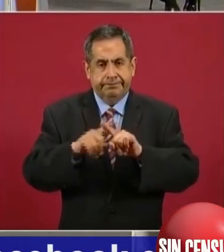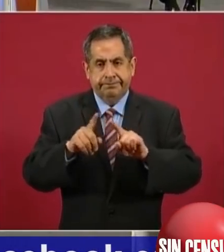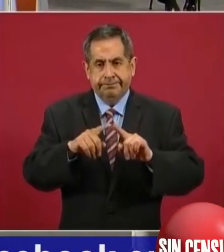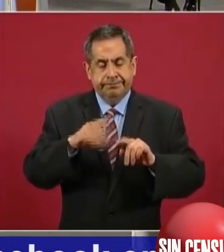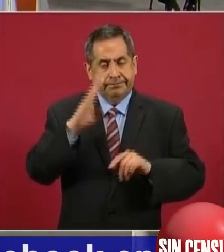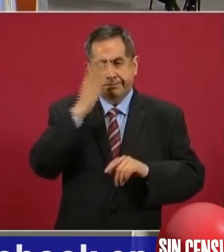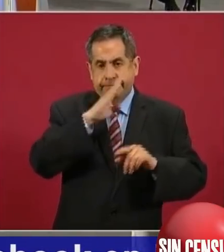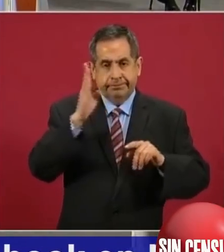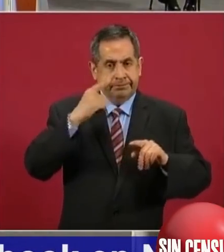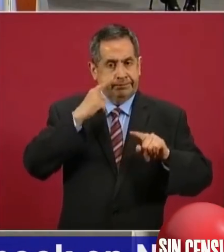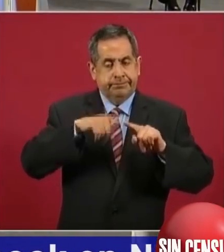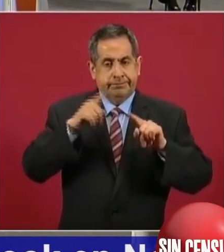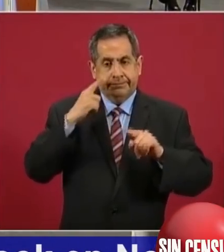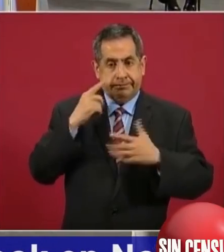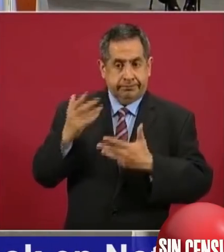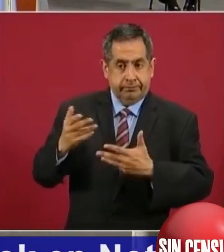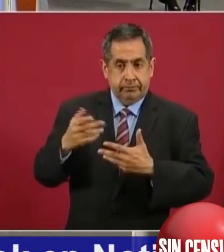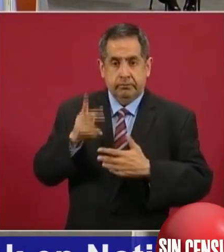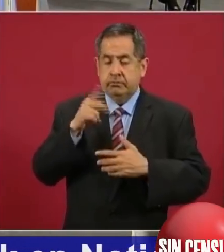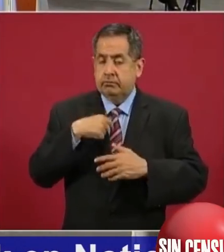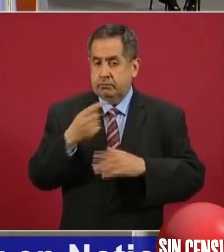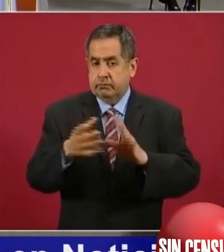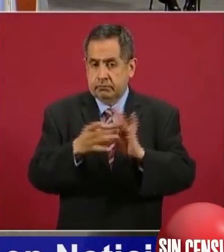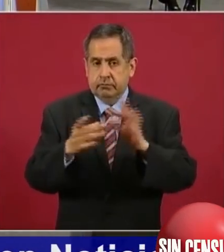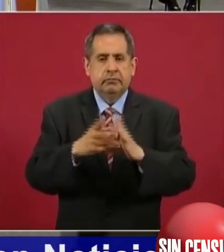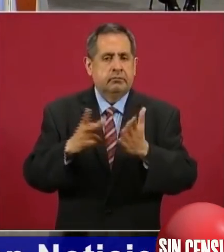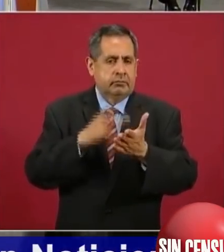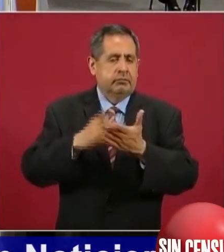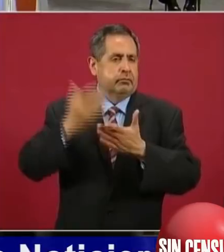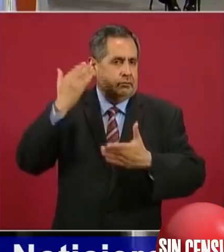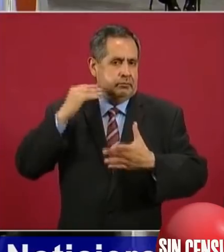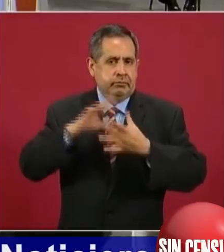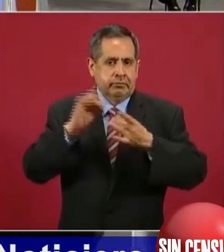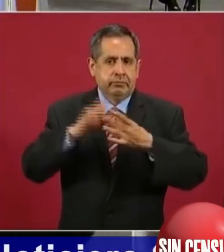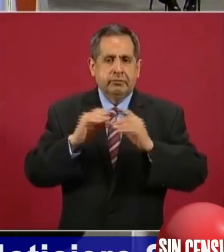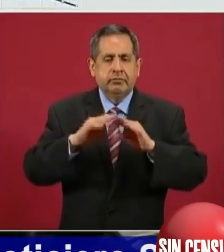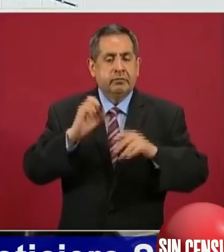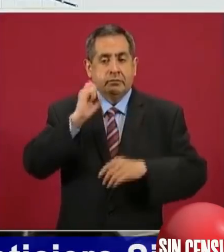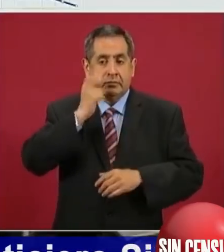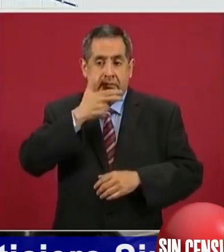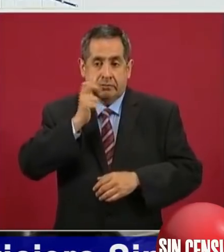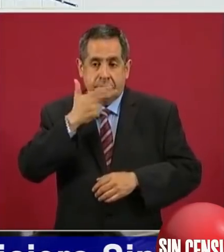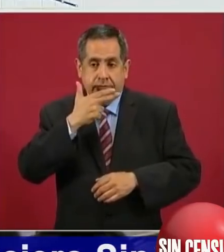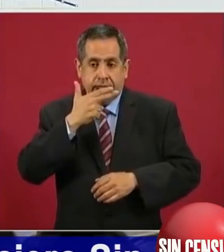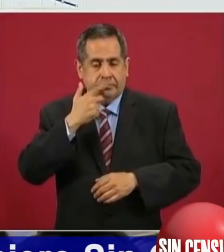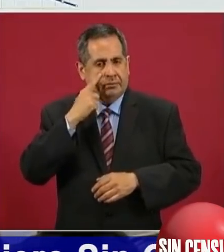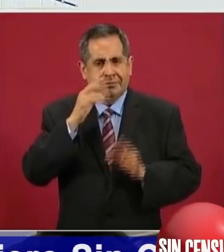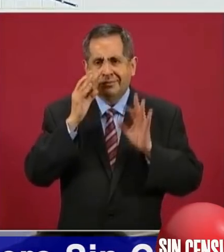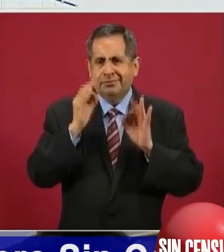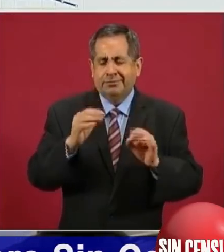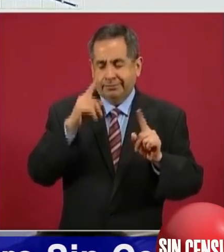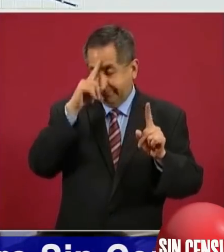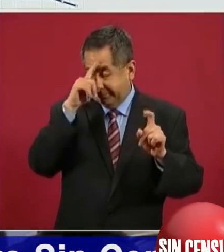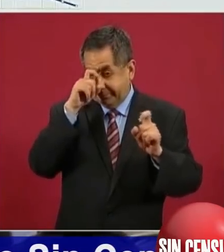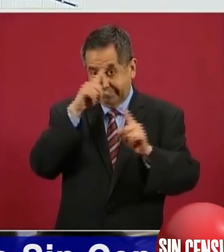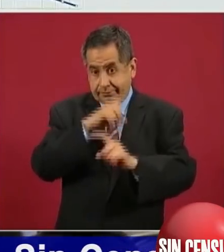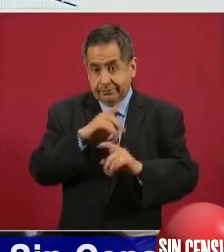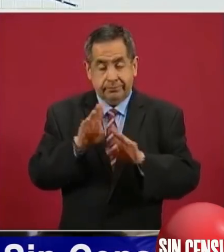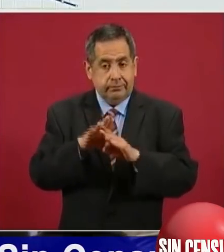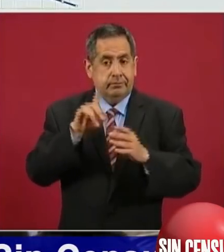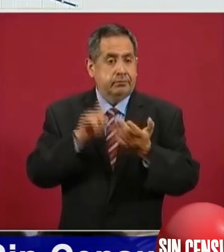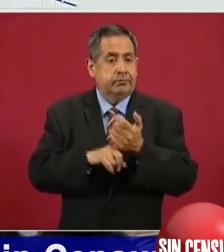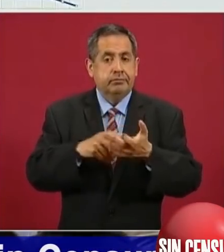esto, no se ve en esta gráfica, pero lo comento, ya lo hemos dicho en otras ocasiones, Chihuahua ilustra la complejidad de un